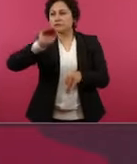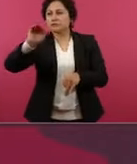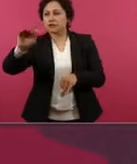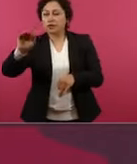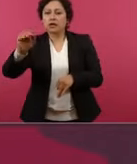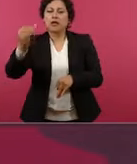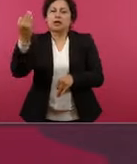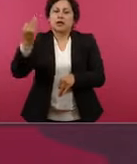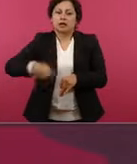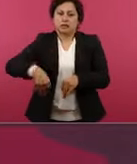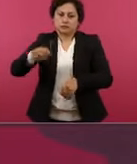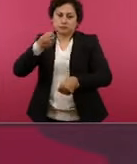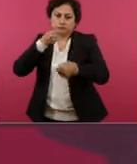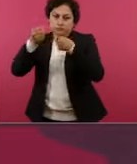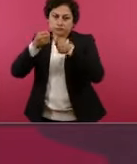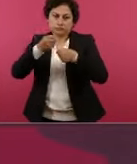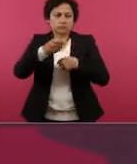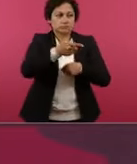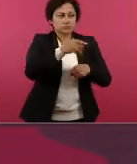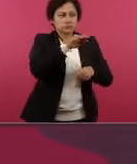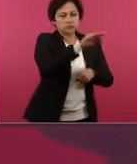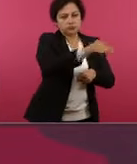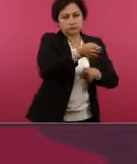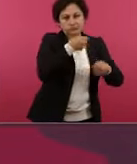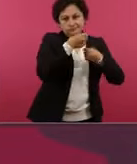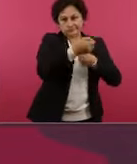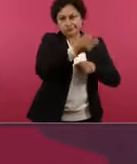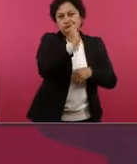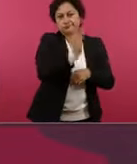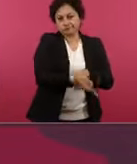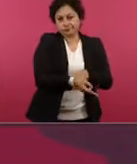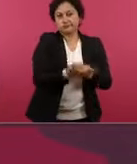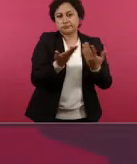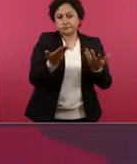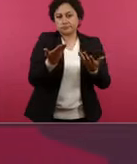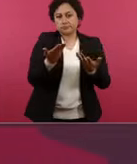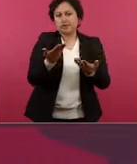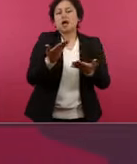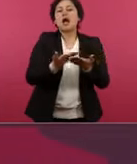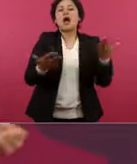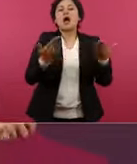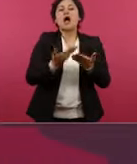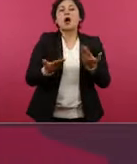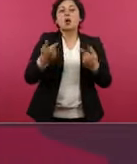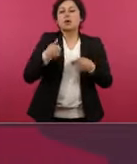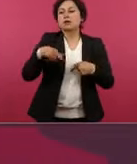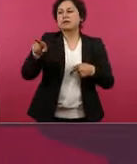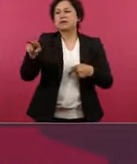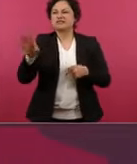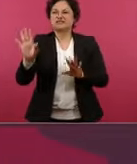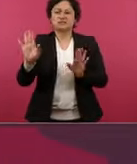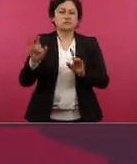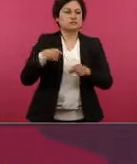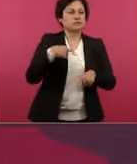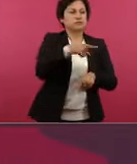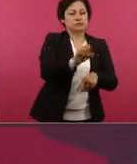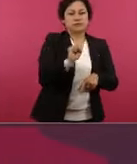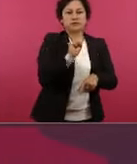Hasta puede uno decidir a quién sí, a quién no, pero antes no había